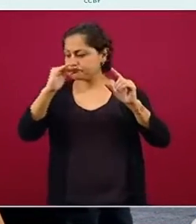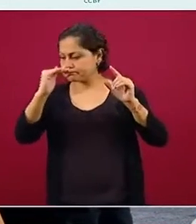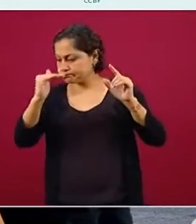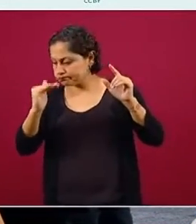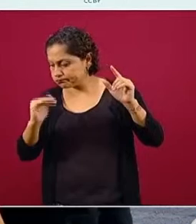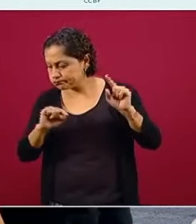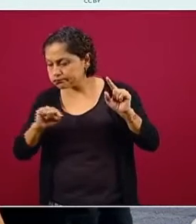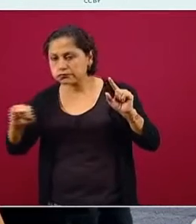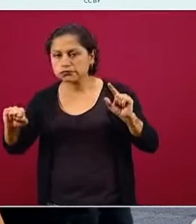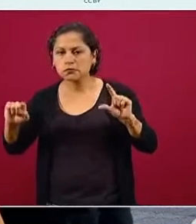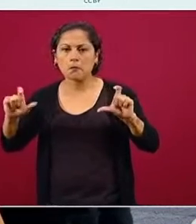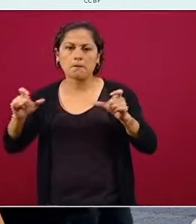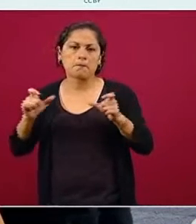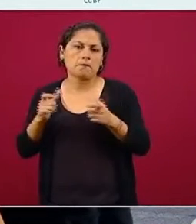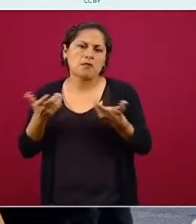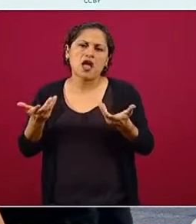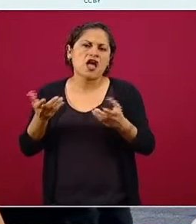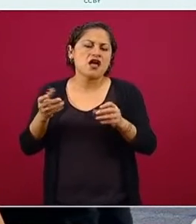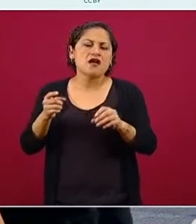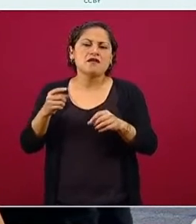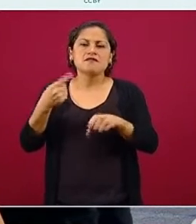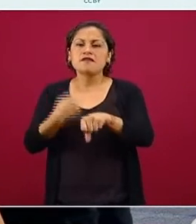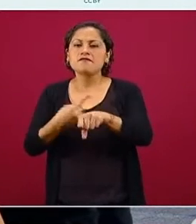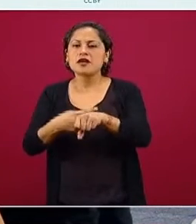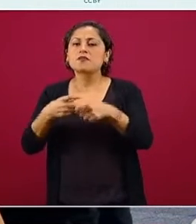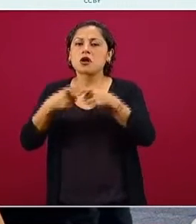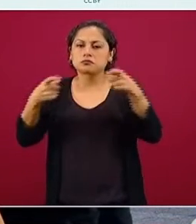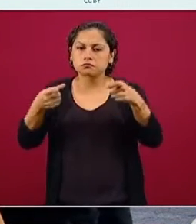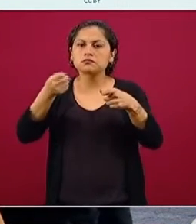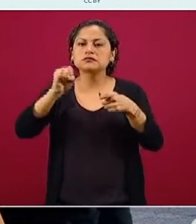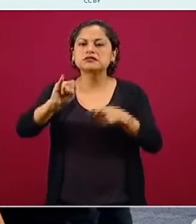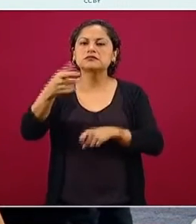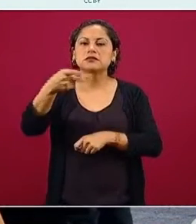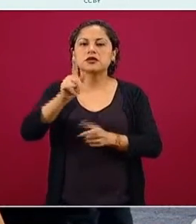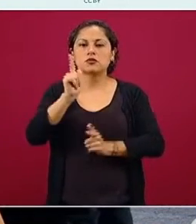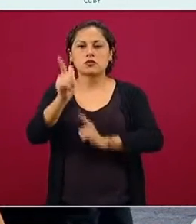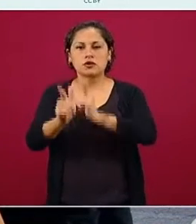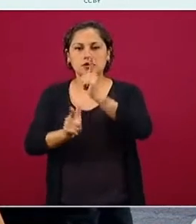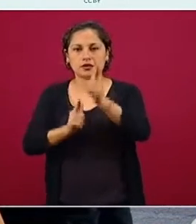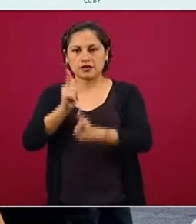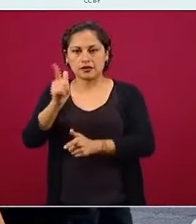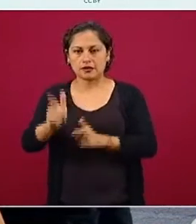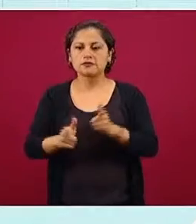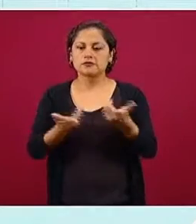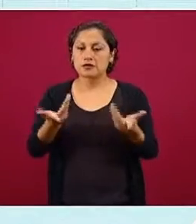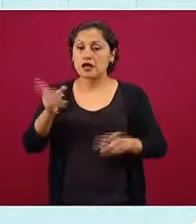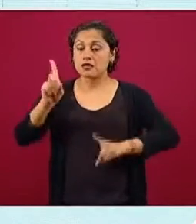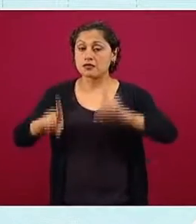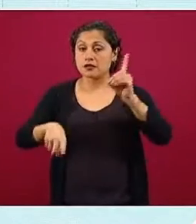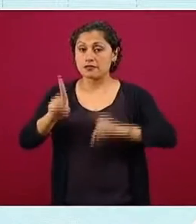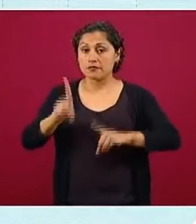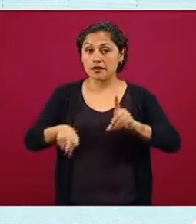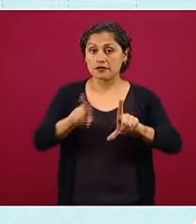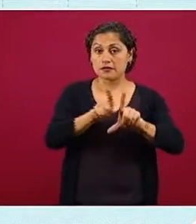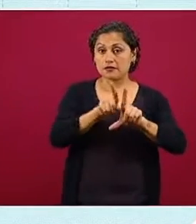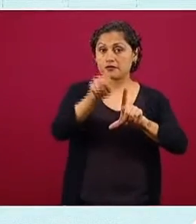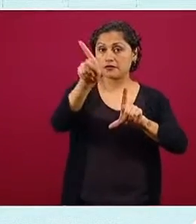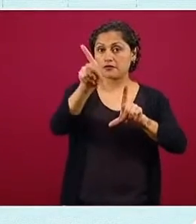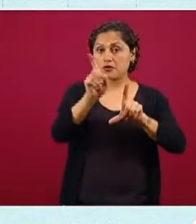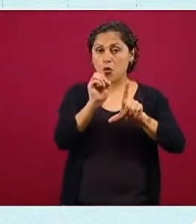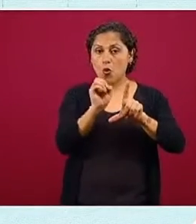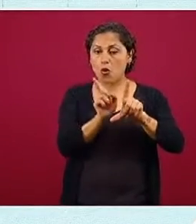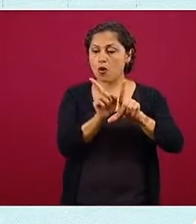que en lugar de estar con esta inclinación, empieza a estar con esta inclinación, o con esta inclinación, o con esta inclinación.